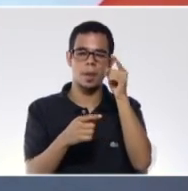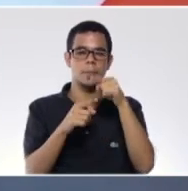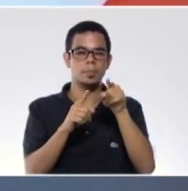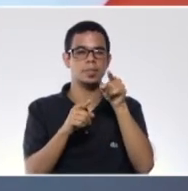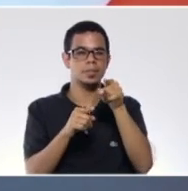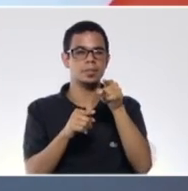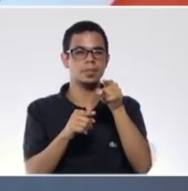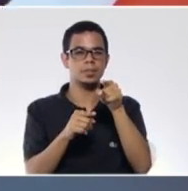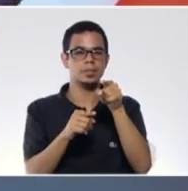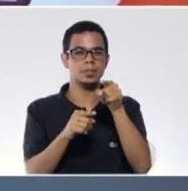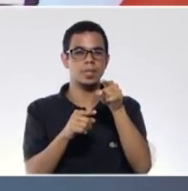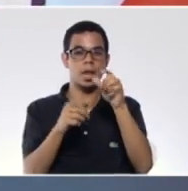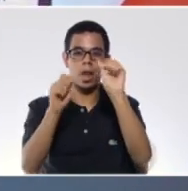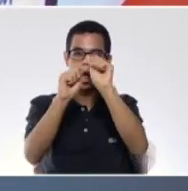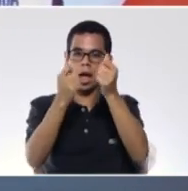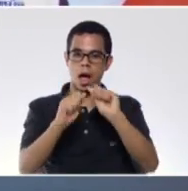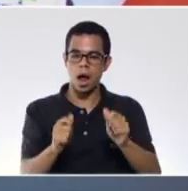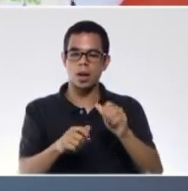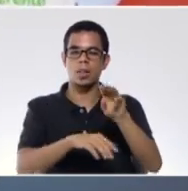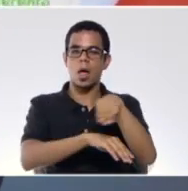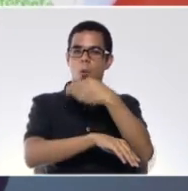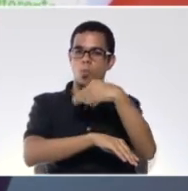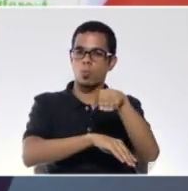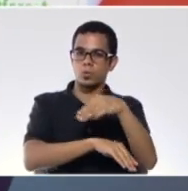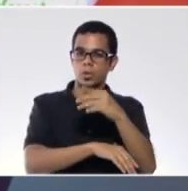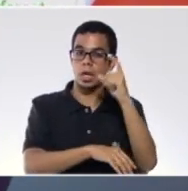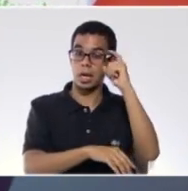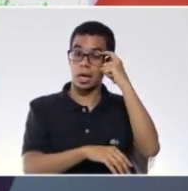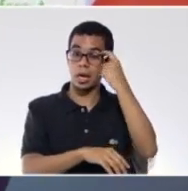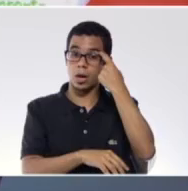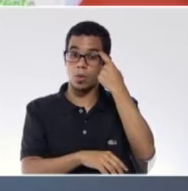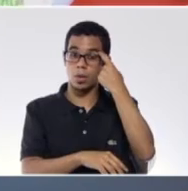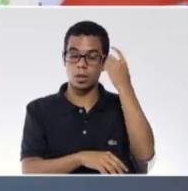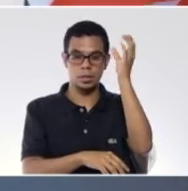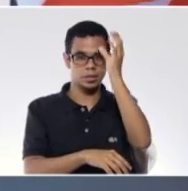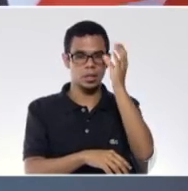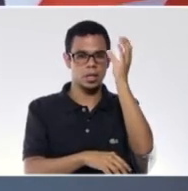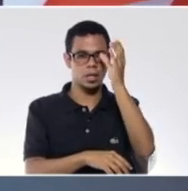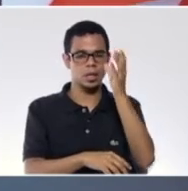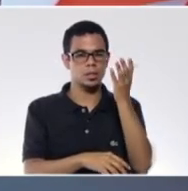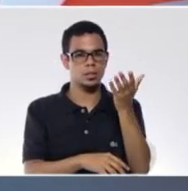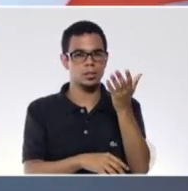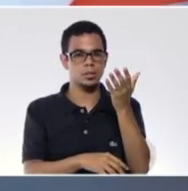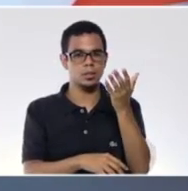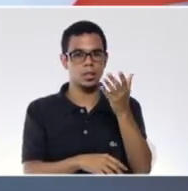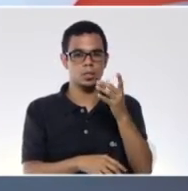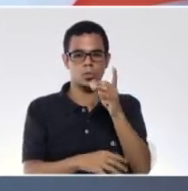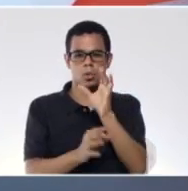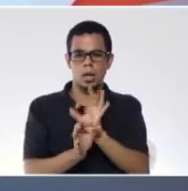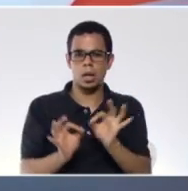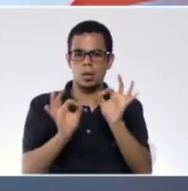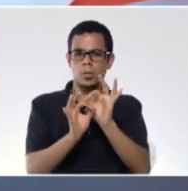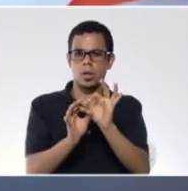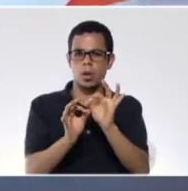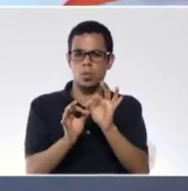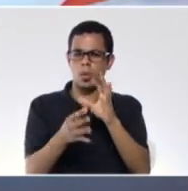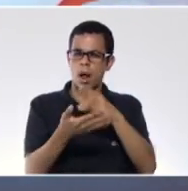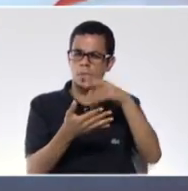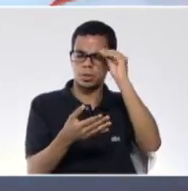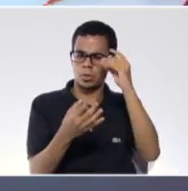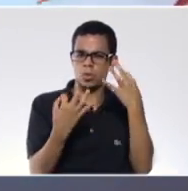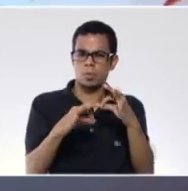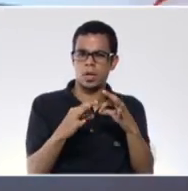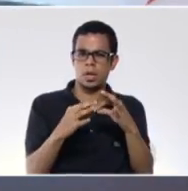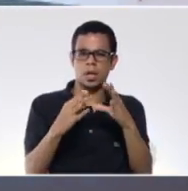potencial en las artes, en la música, recordando que el talento no es necesario, no es nada más en un área de formación, puede